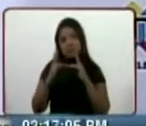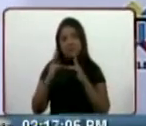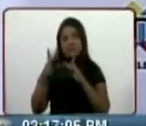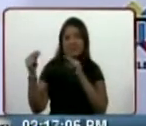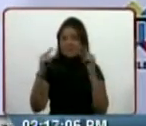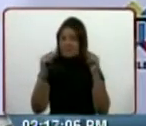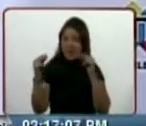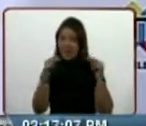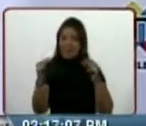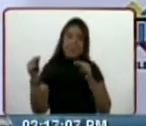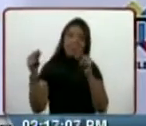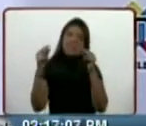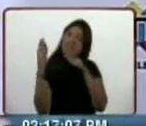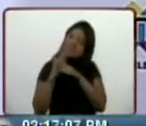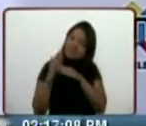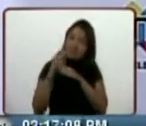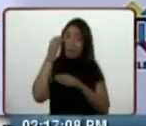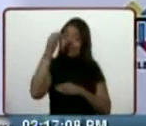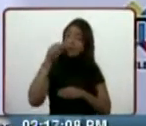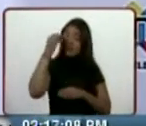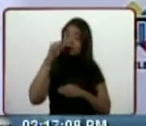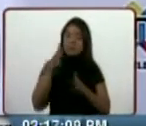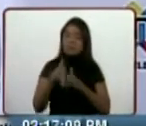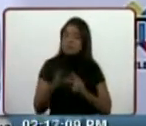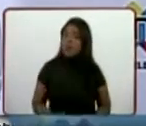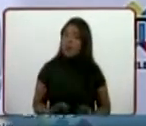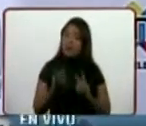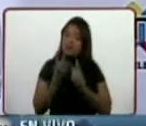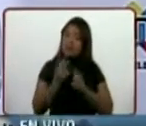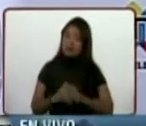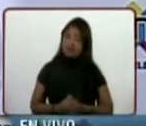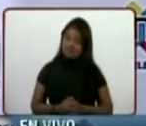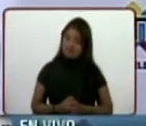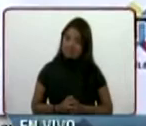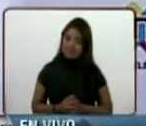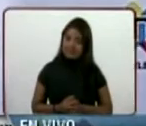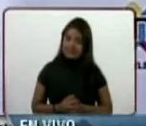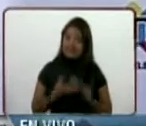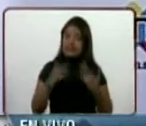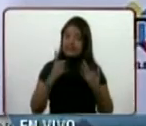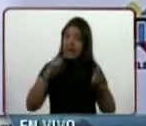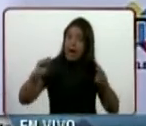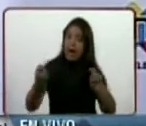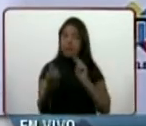conversando, pensando lo que es la vida, ¿verdad? Todas las vueltas que da la vida.